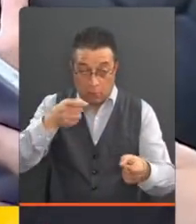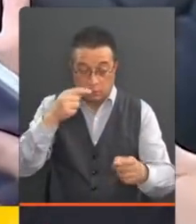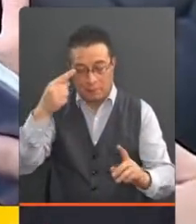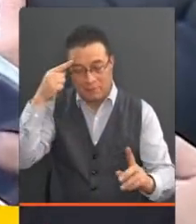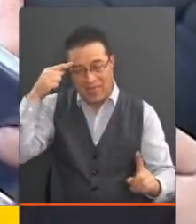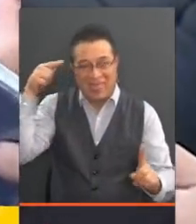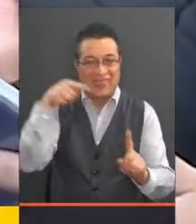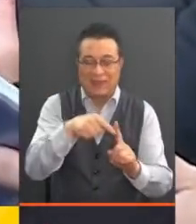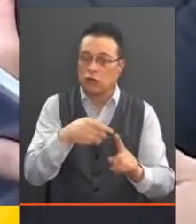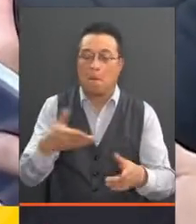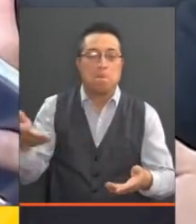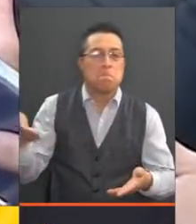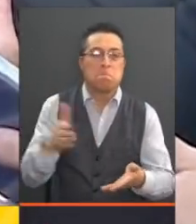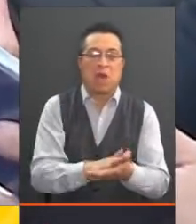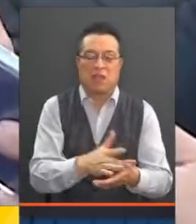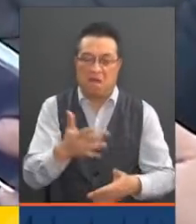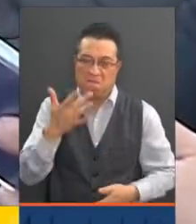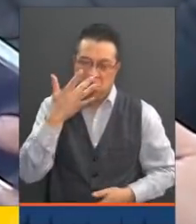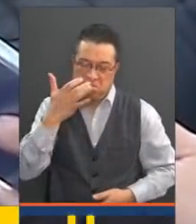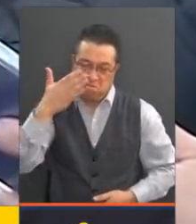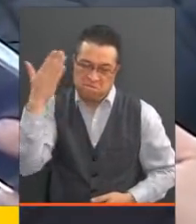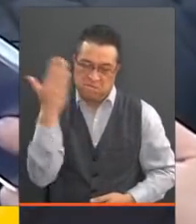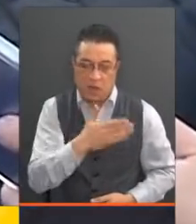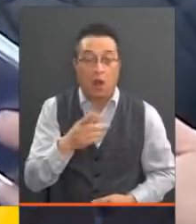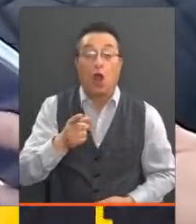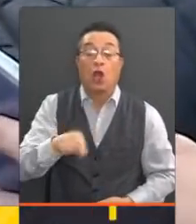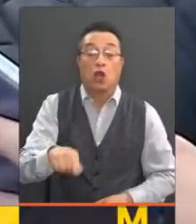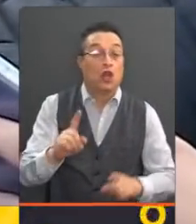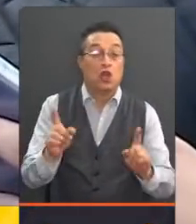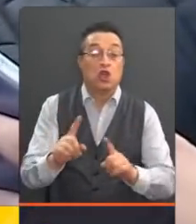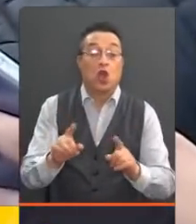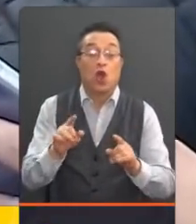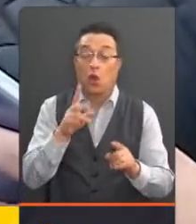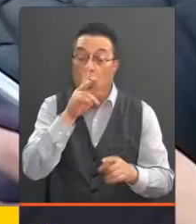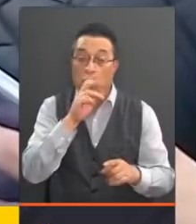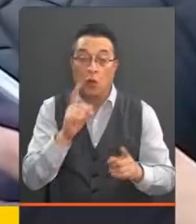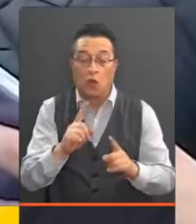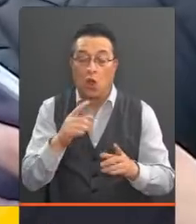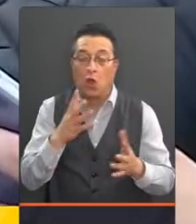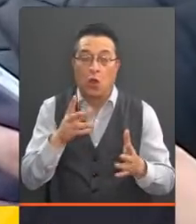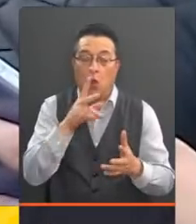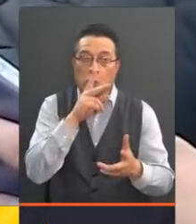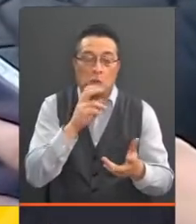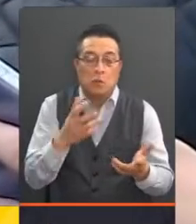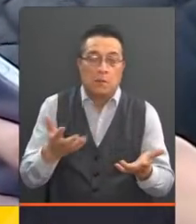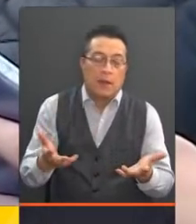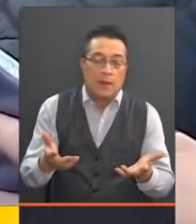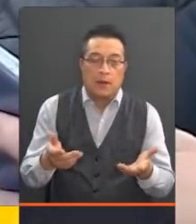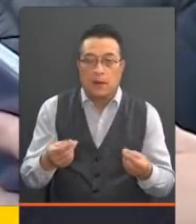a matar. Aquí no hubo ningún acto